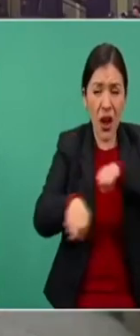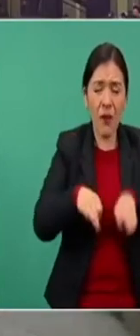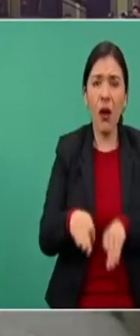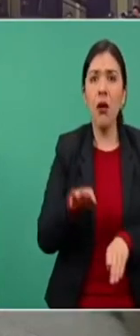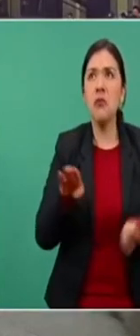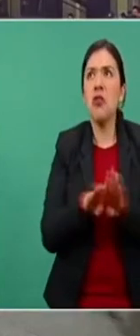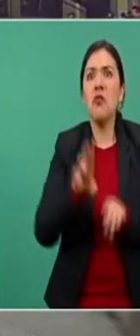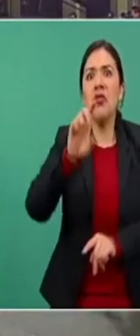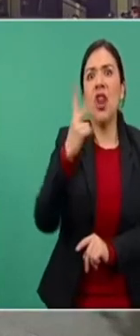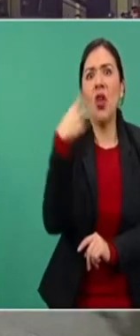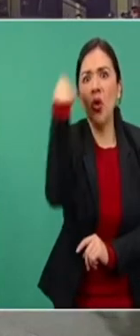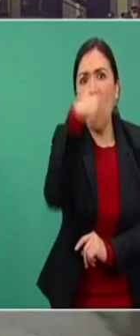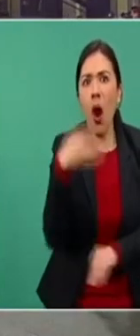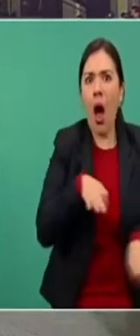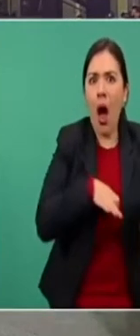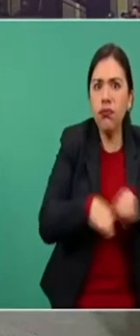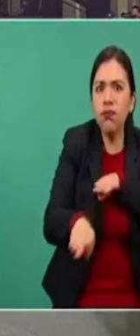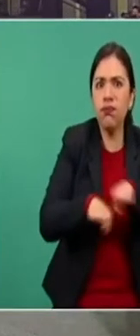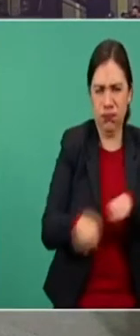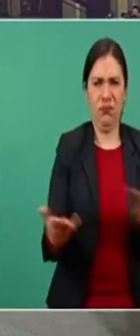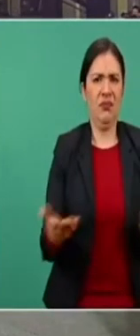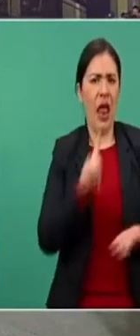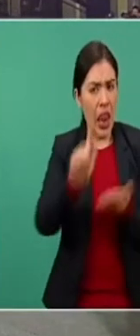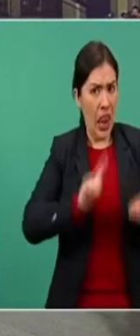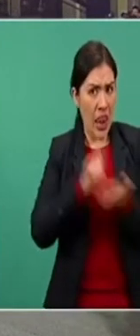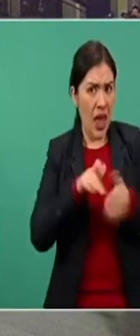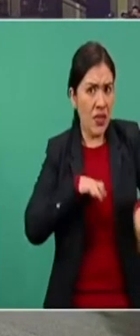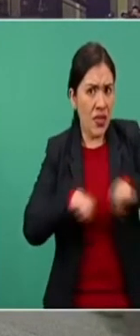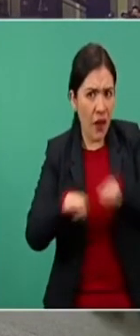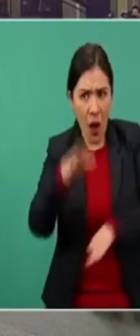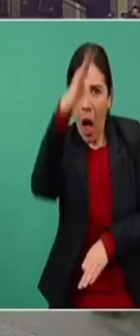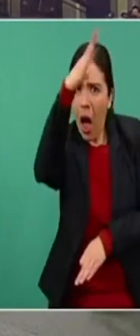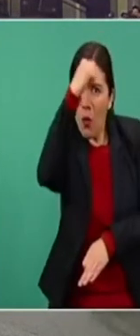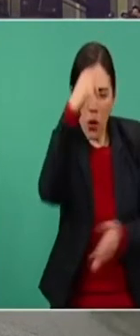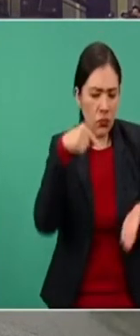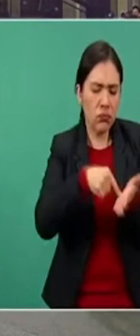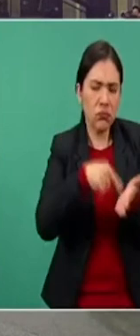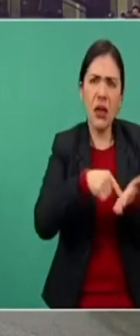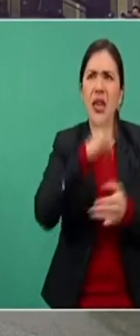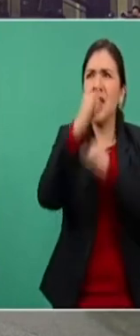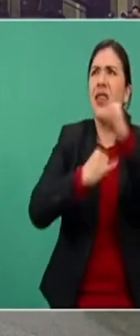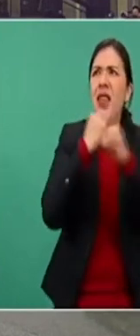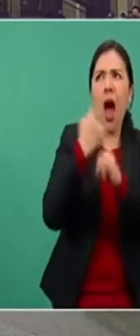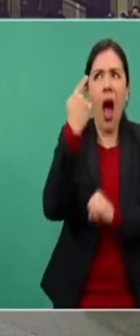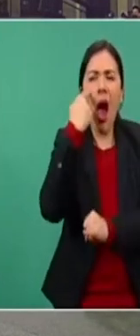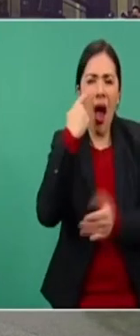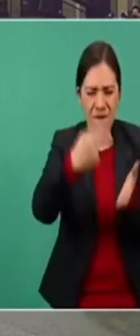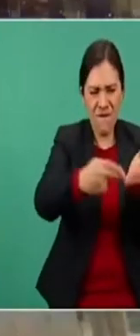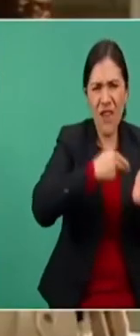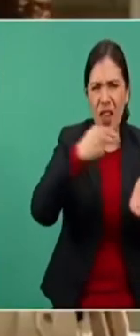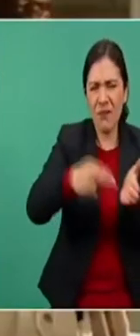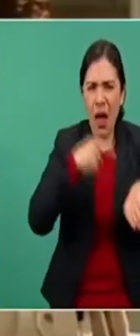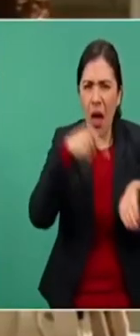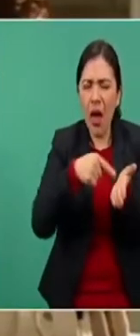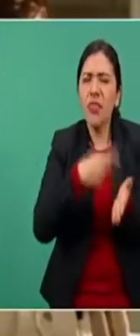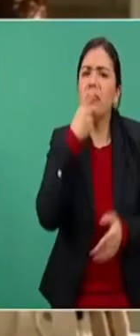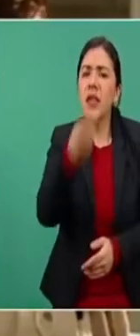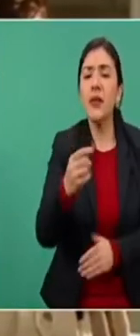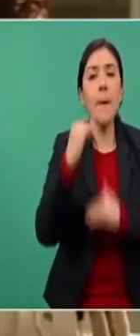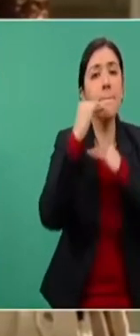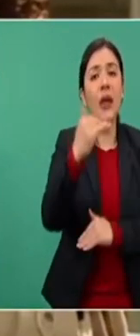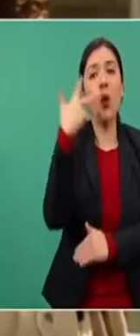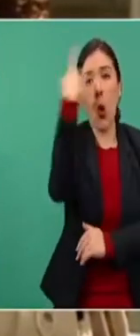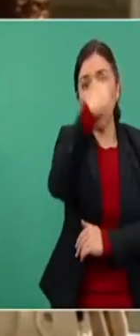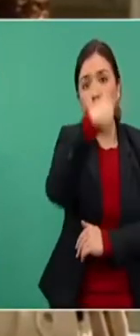horas seguidas, cuando pues la ley del trabajo y todos los convenios internacionales que ha firmado México establecen 8